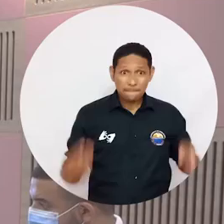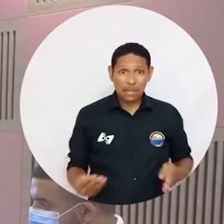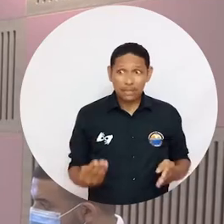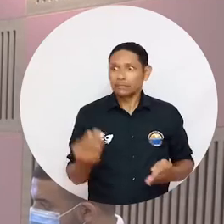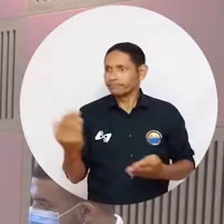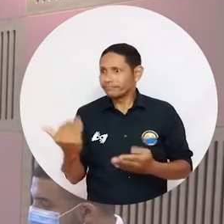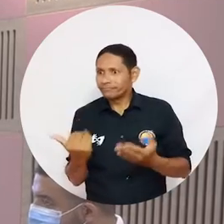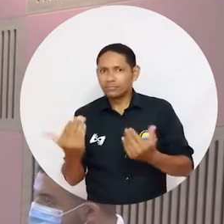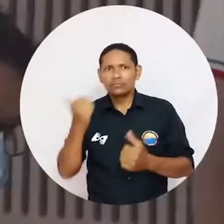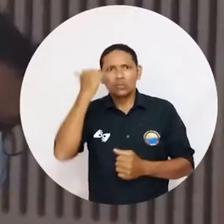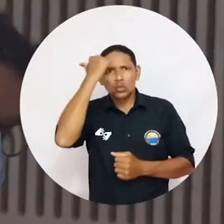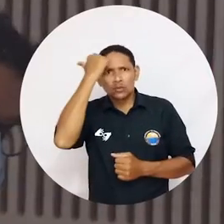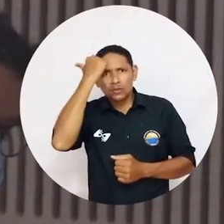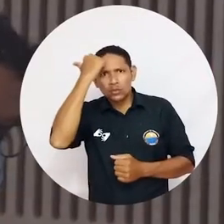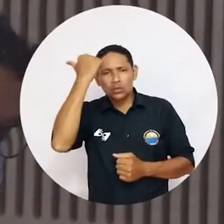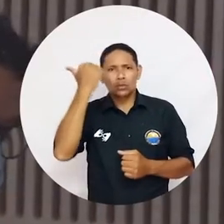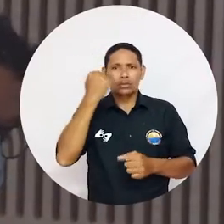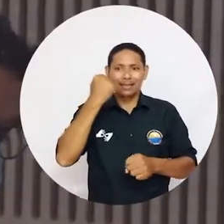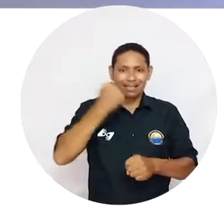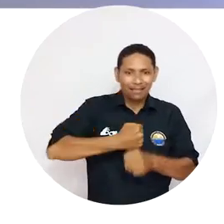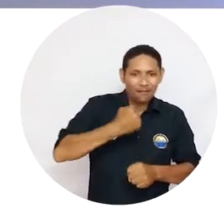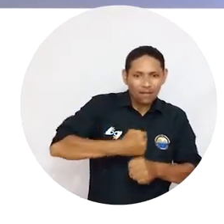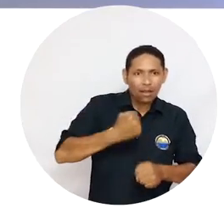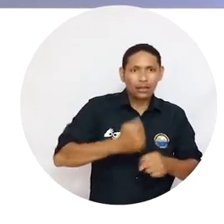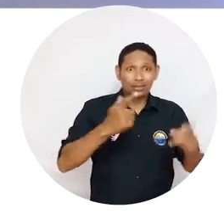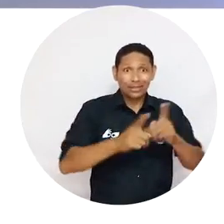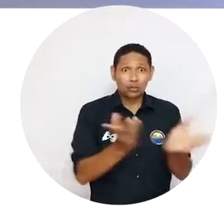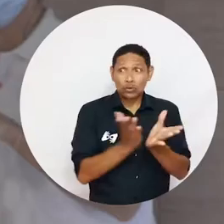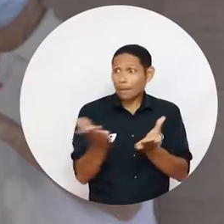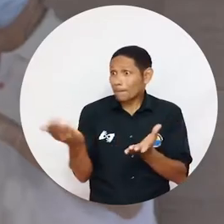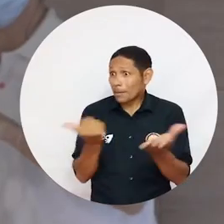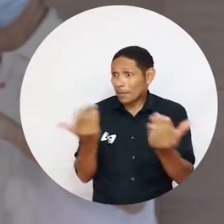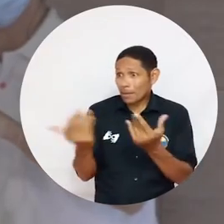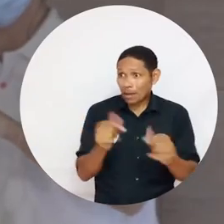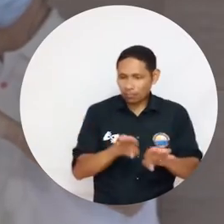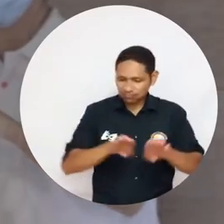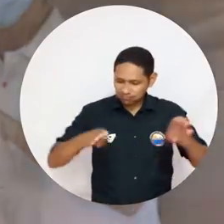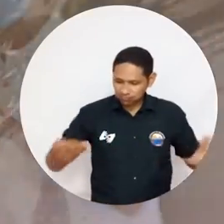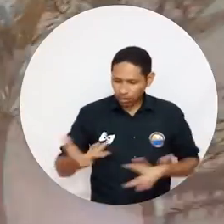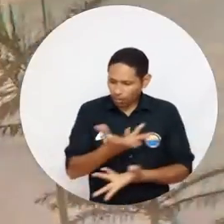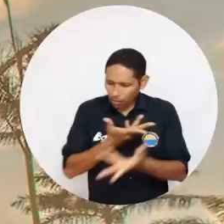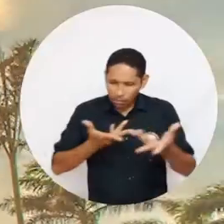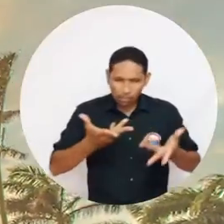una mesa triestamentaria a los docentes, los trabajadores y los estudiantes.